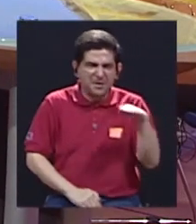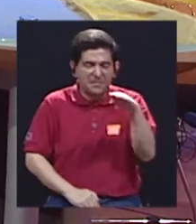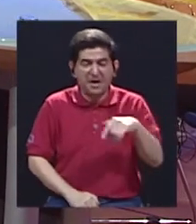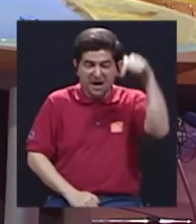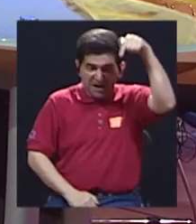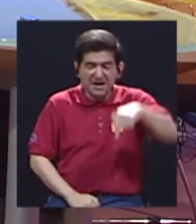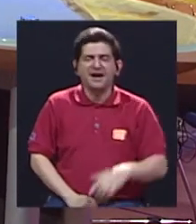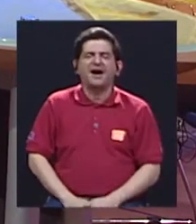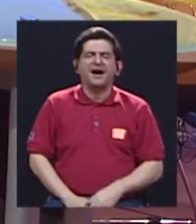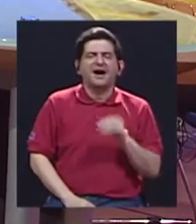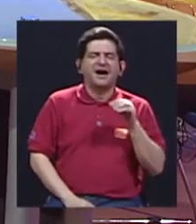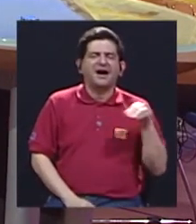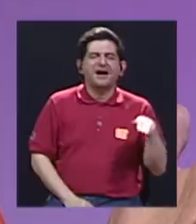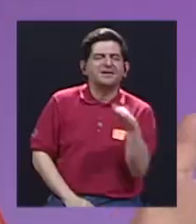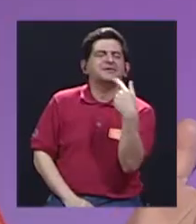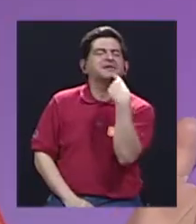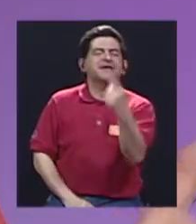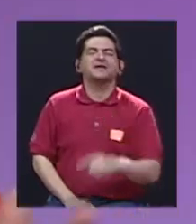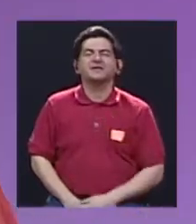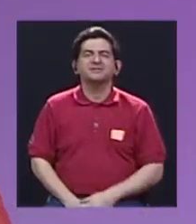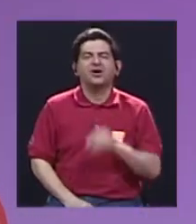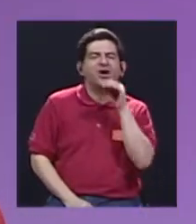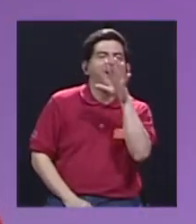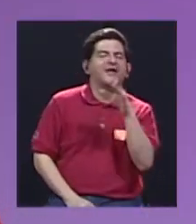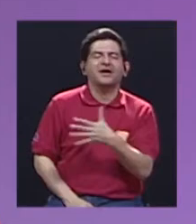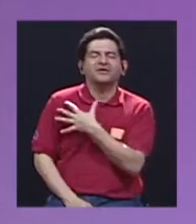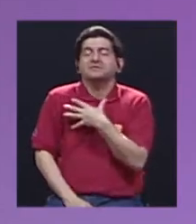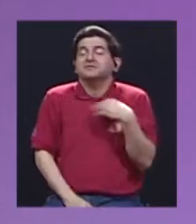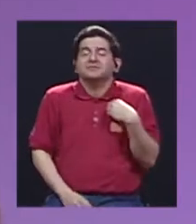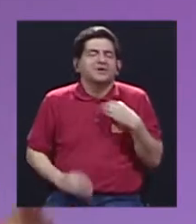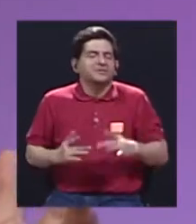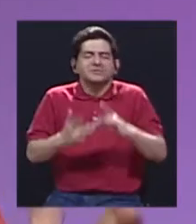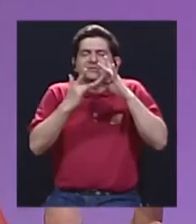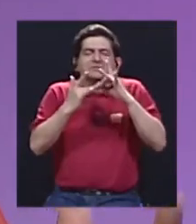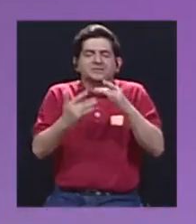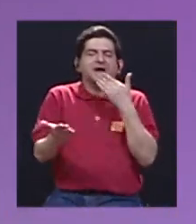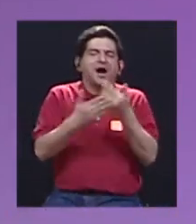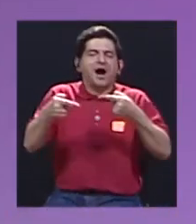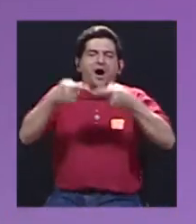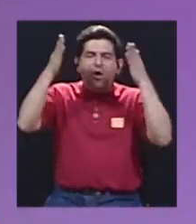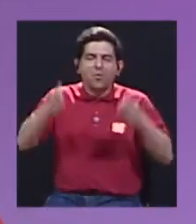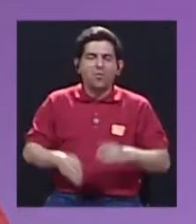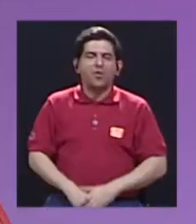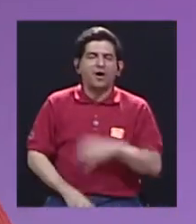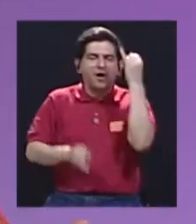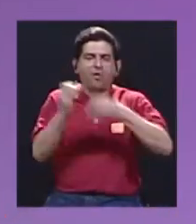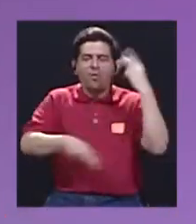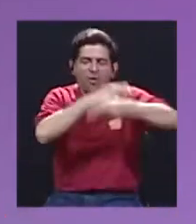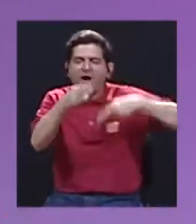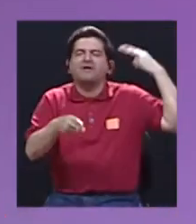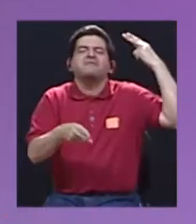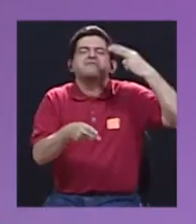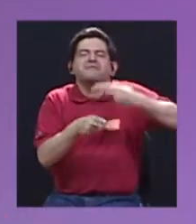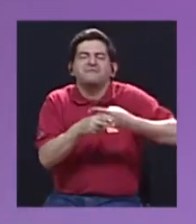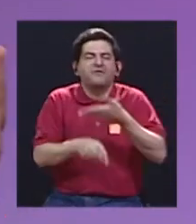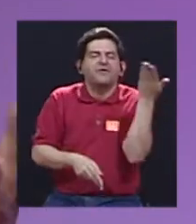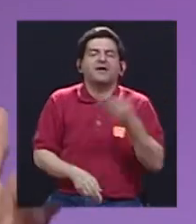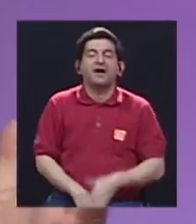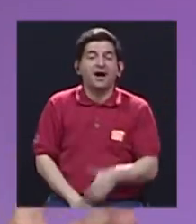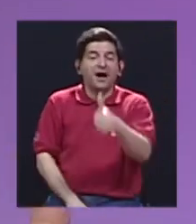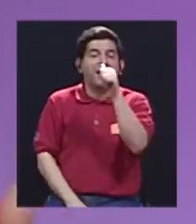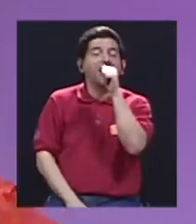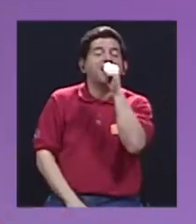del agua acepte / dijo el dragón si algo me gusta más que un buen enemigo los confines del universo es el